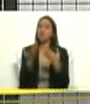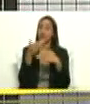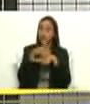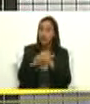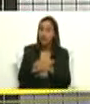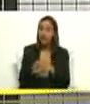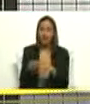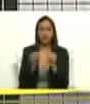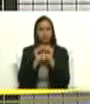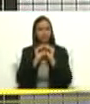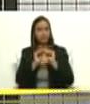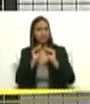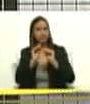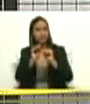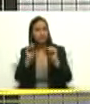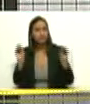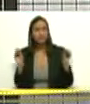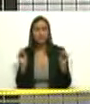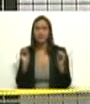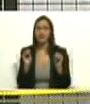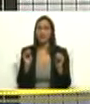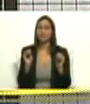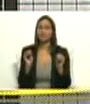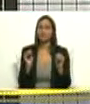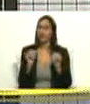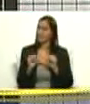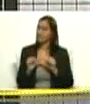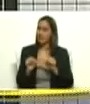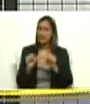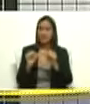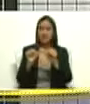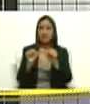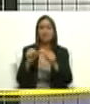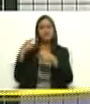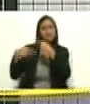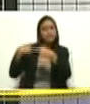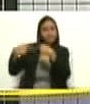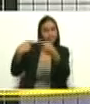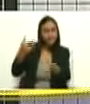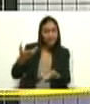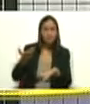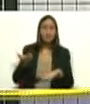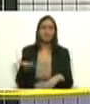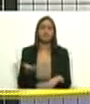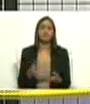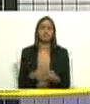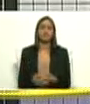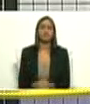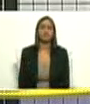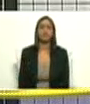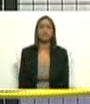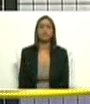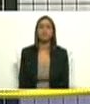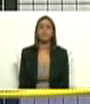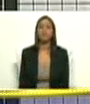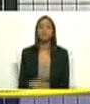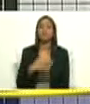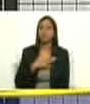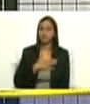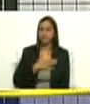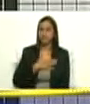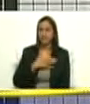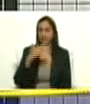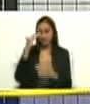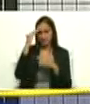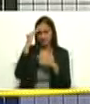convocar y seguir Cabalgando el siglo XXI que nos toca Bueno mi saludo a la dirección